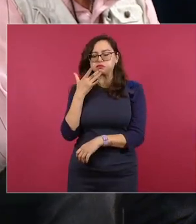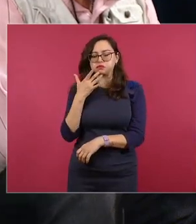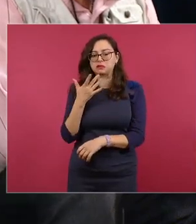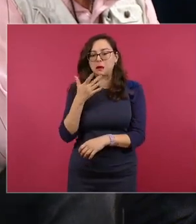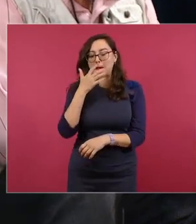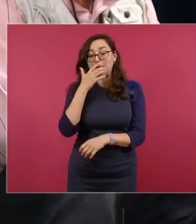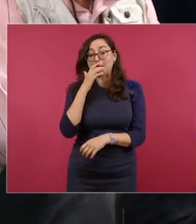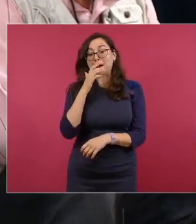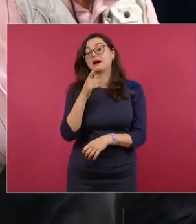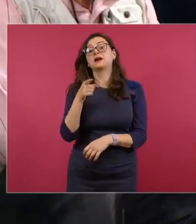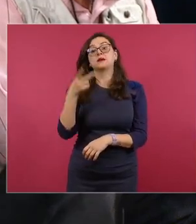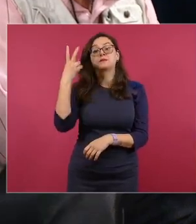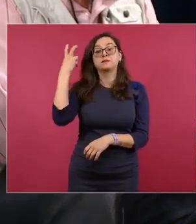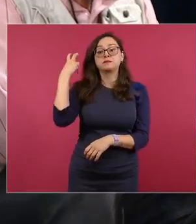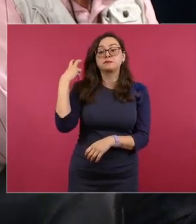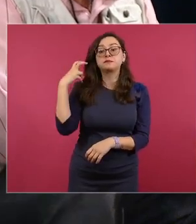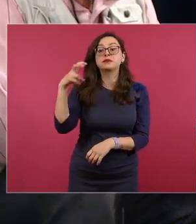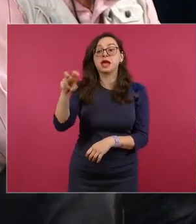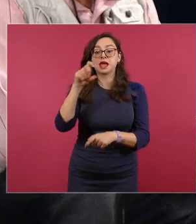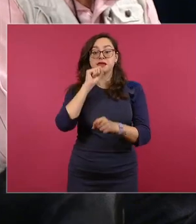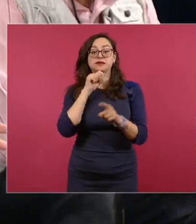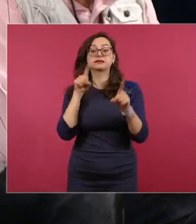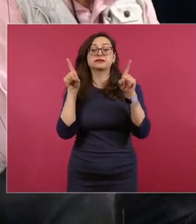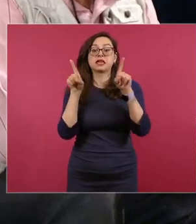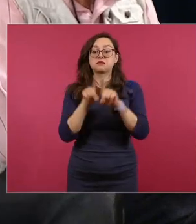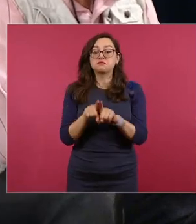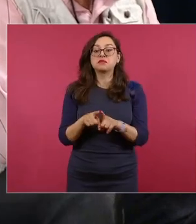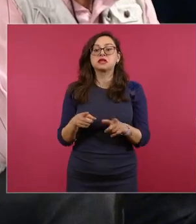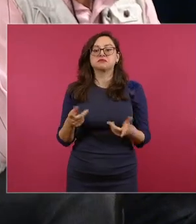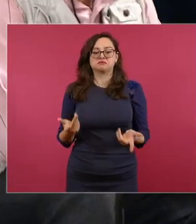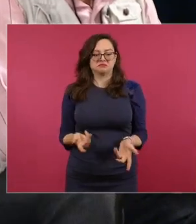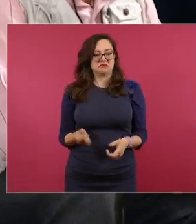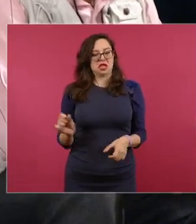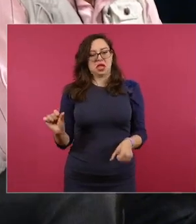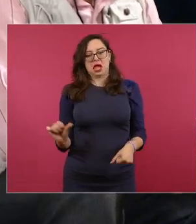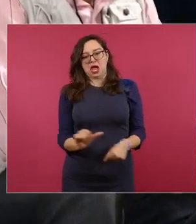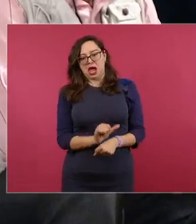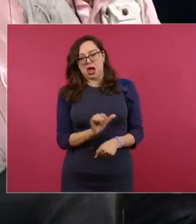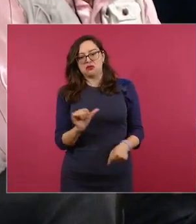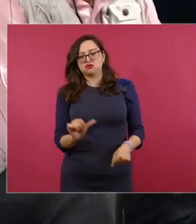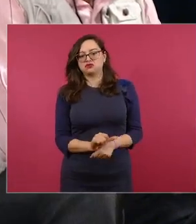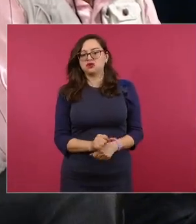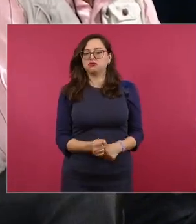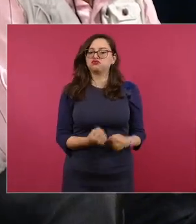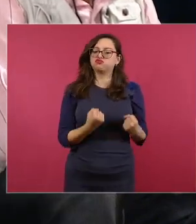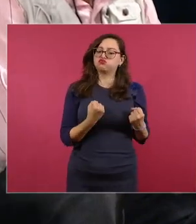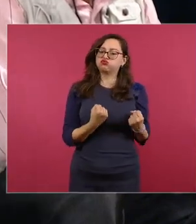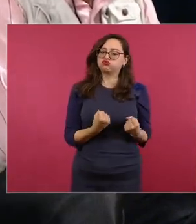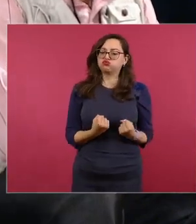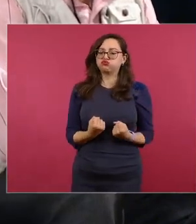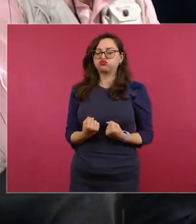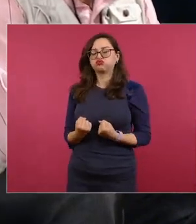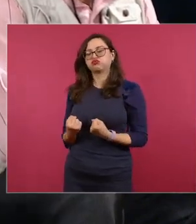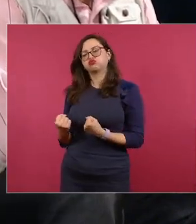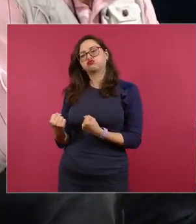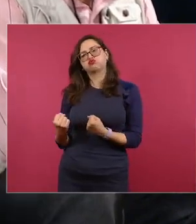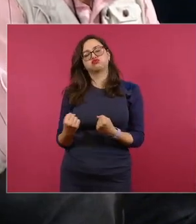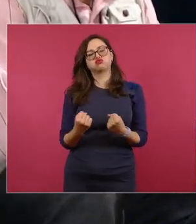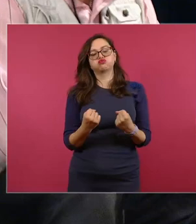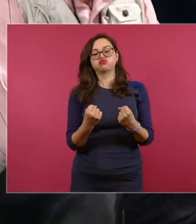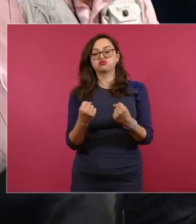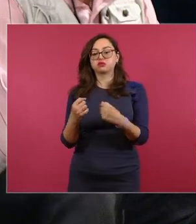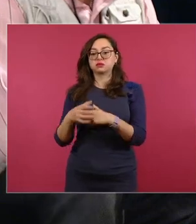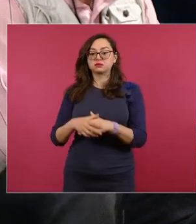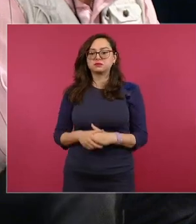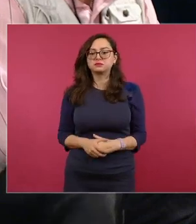entendido que les dieron un viaje por la Costa Brava, con cargo, por supuesto, a estas industrias telefónicas. Este asunto, el INAI